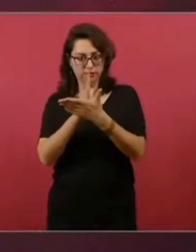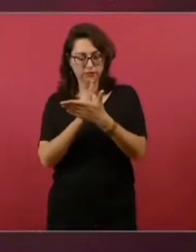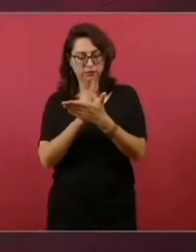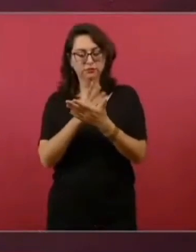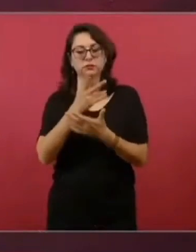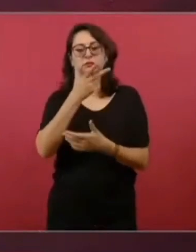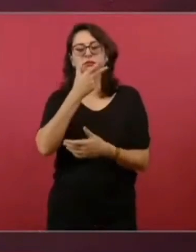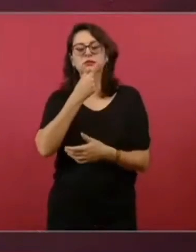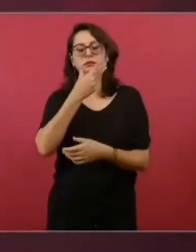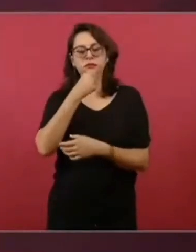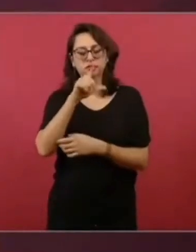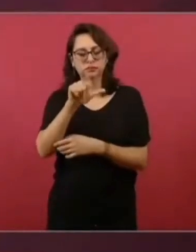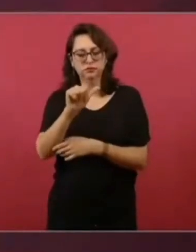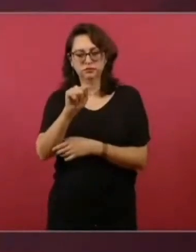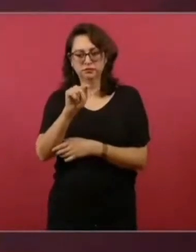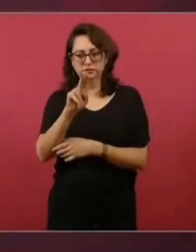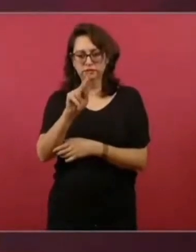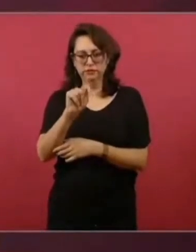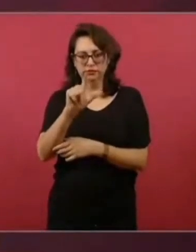más